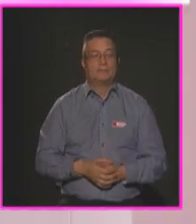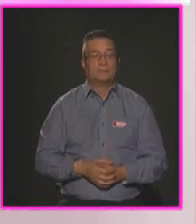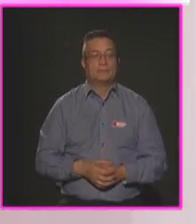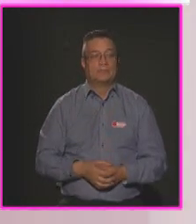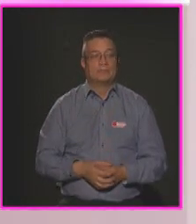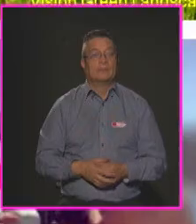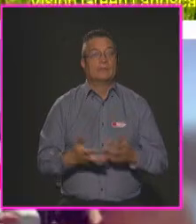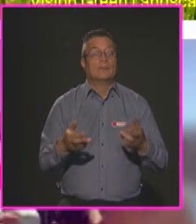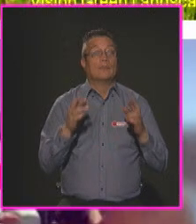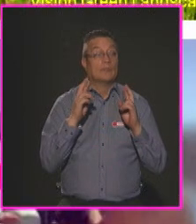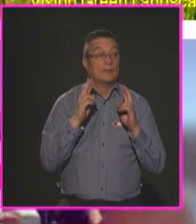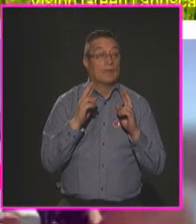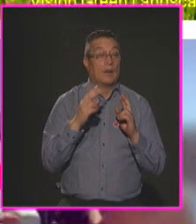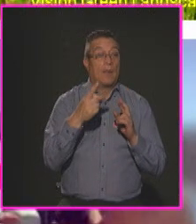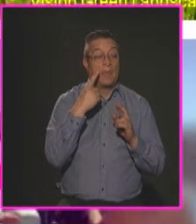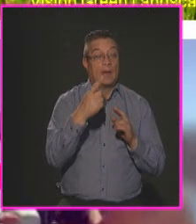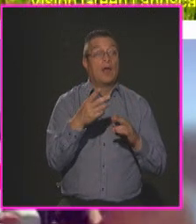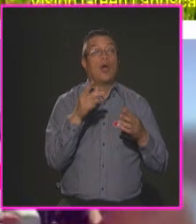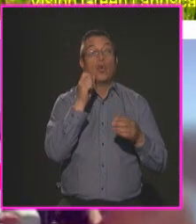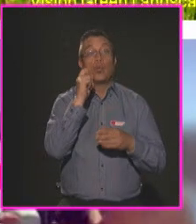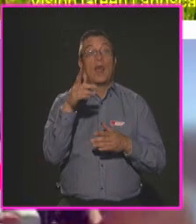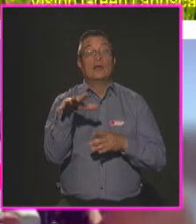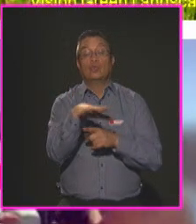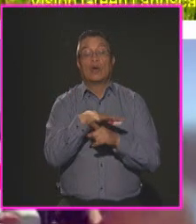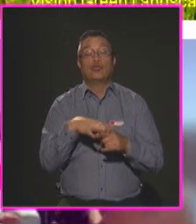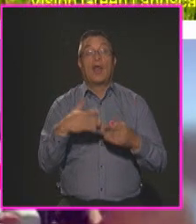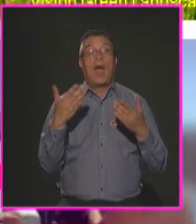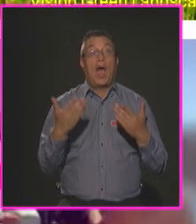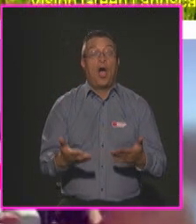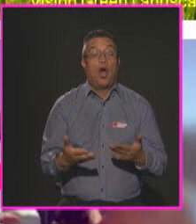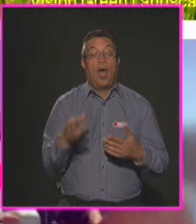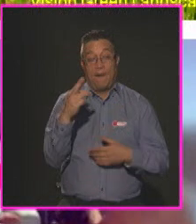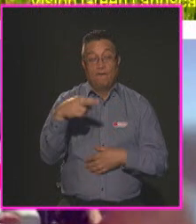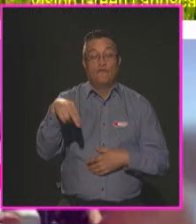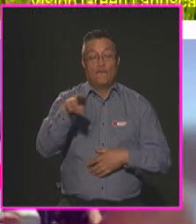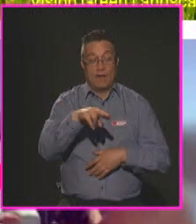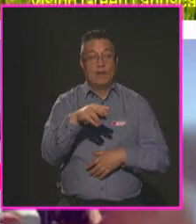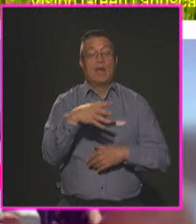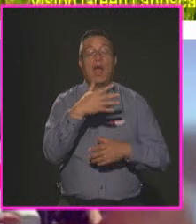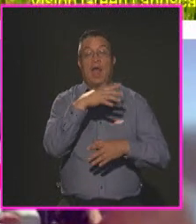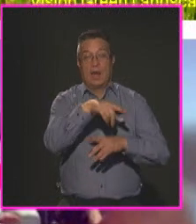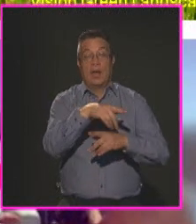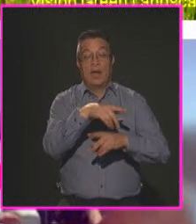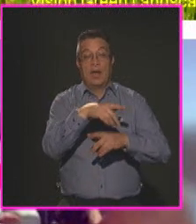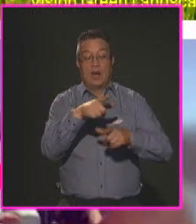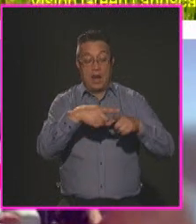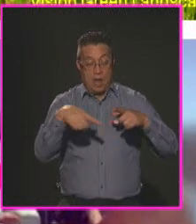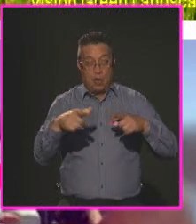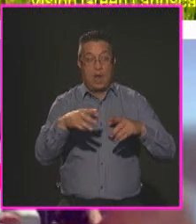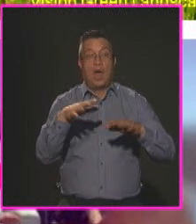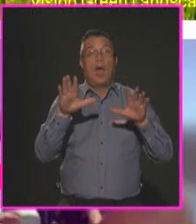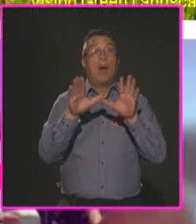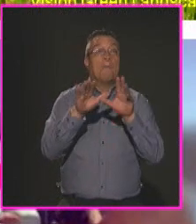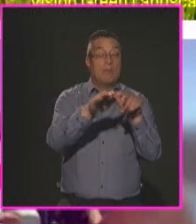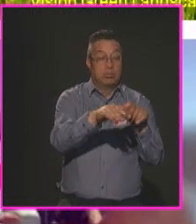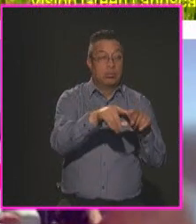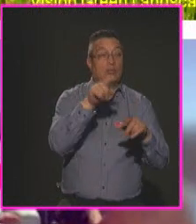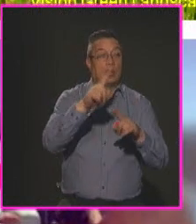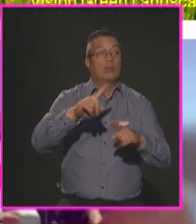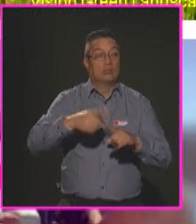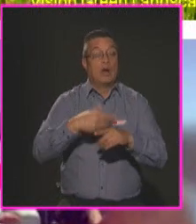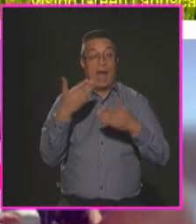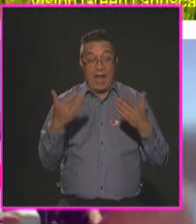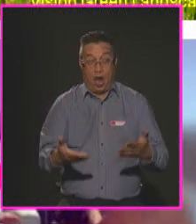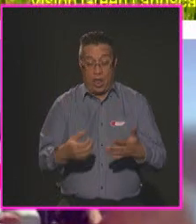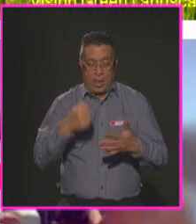Y esperamos a que ya. ¿Cuál es la situación actual entonces? Volvió la laguna, volvieron las aves, el ecosistema, y hay una verdadera batalla